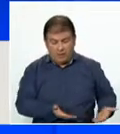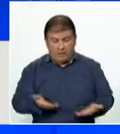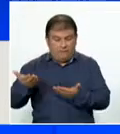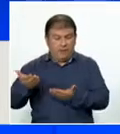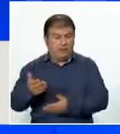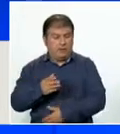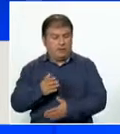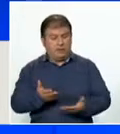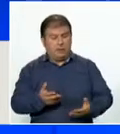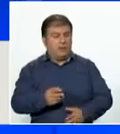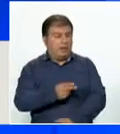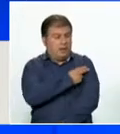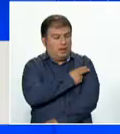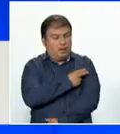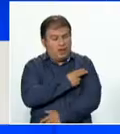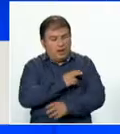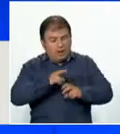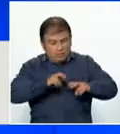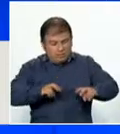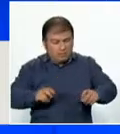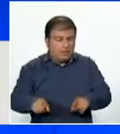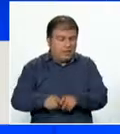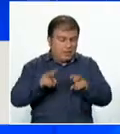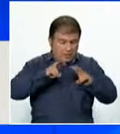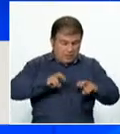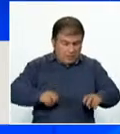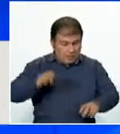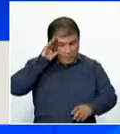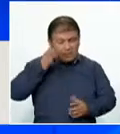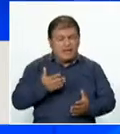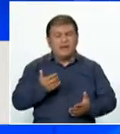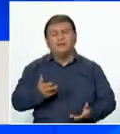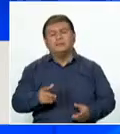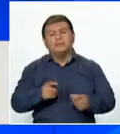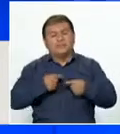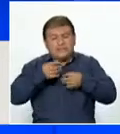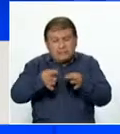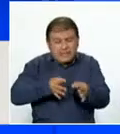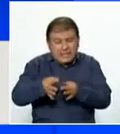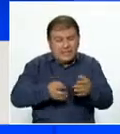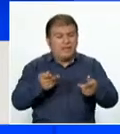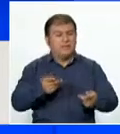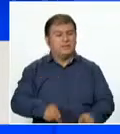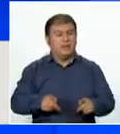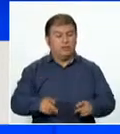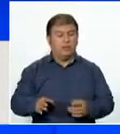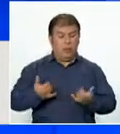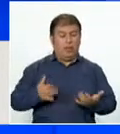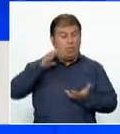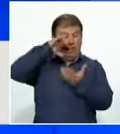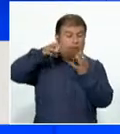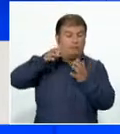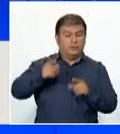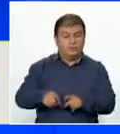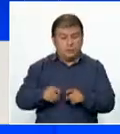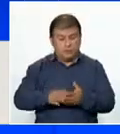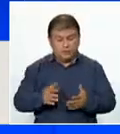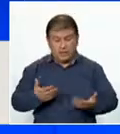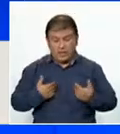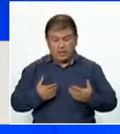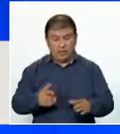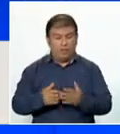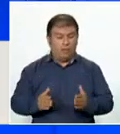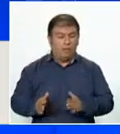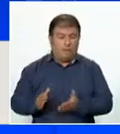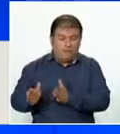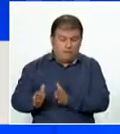el fiscal y también los peritos de la DIRINCRI para intentar dilucidar qué es lo que ha sucedido. Como es confuso, José, entendemos, no se ha activado un plan